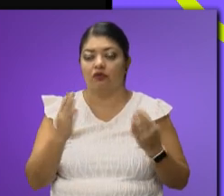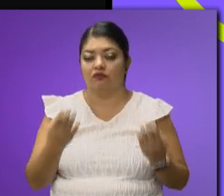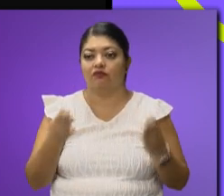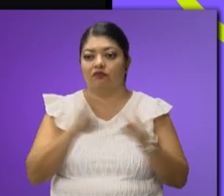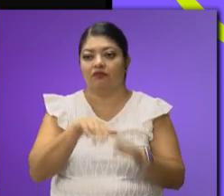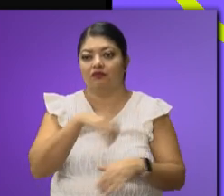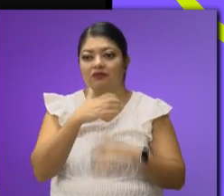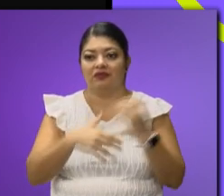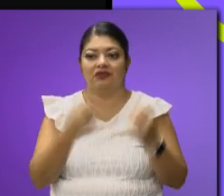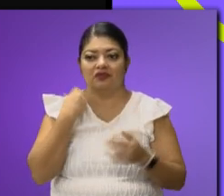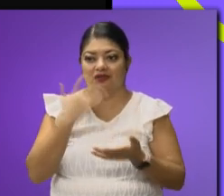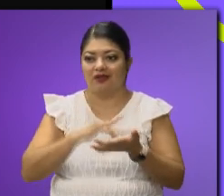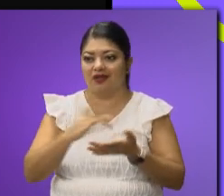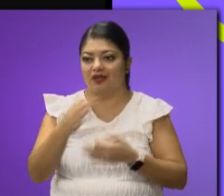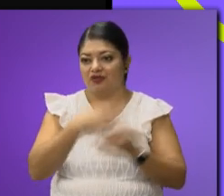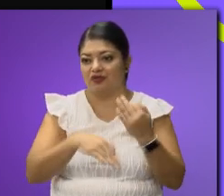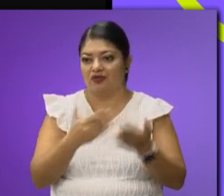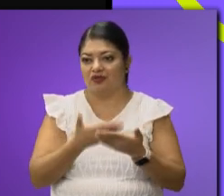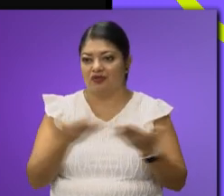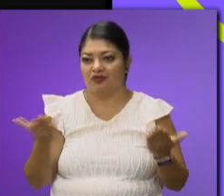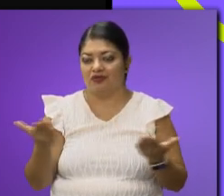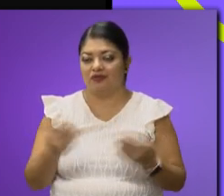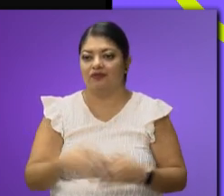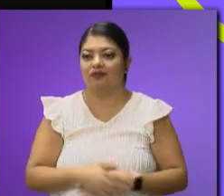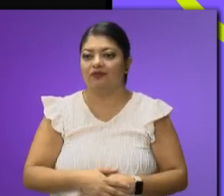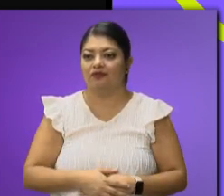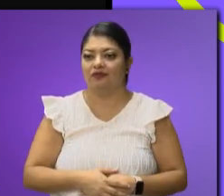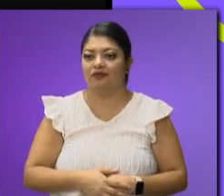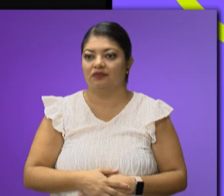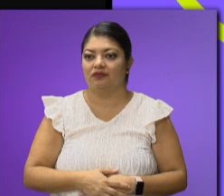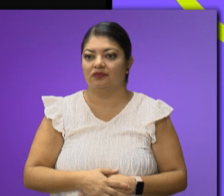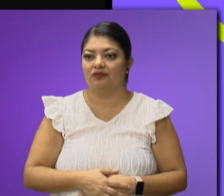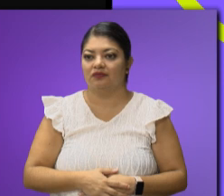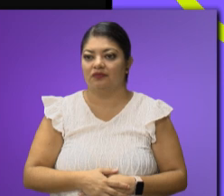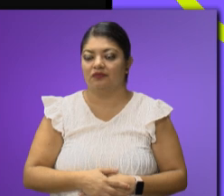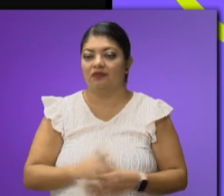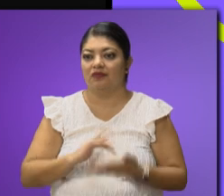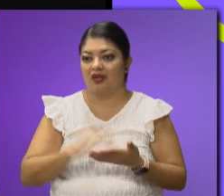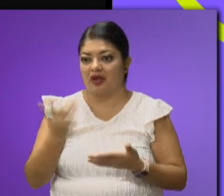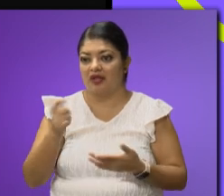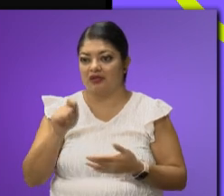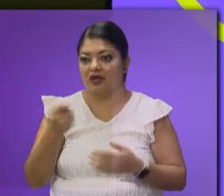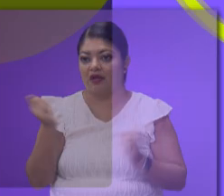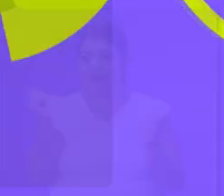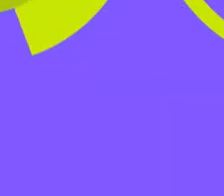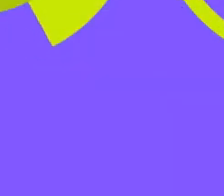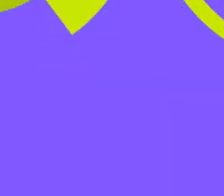sesión. Muchas gracias. Gracias por todos por su conexión. Gracias, chicos, del canal Parlamento.